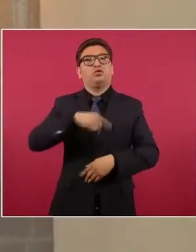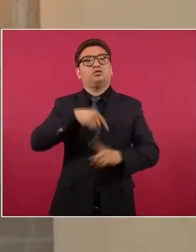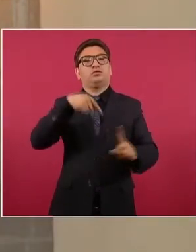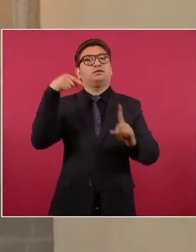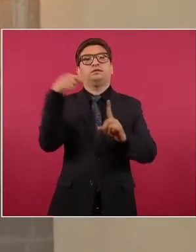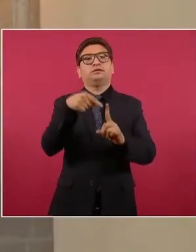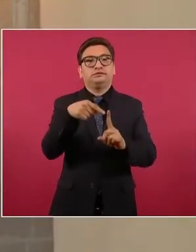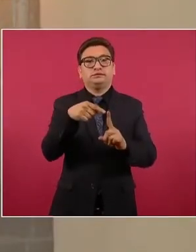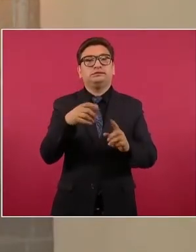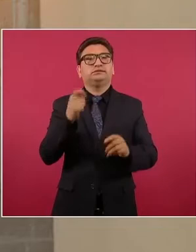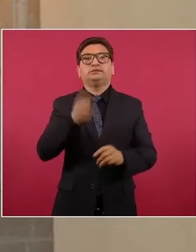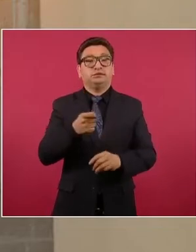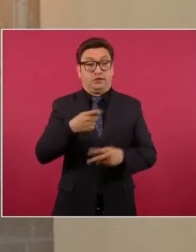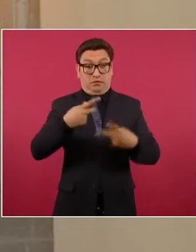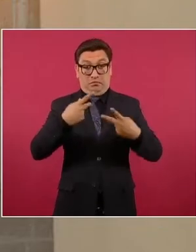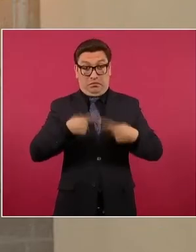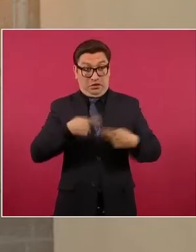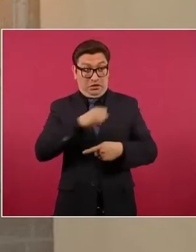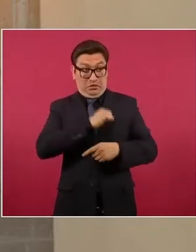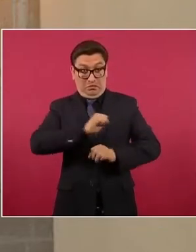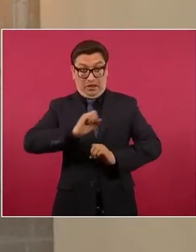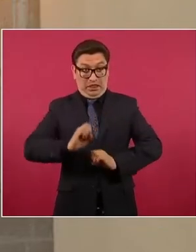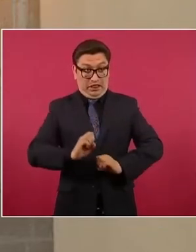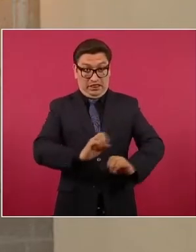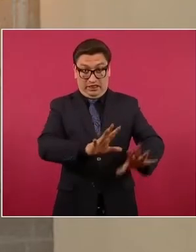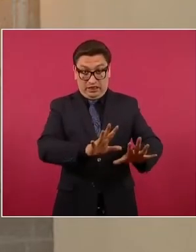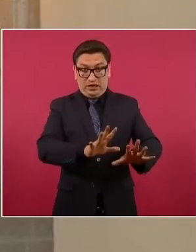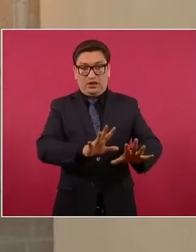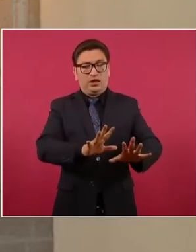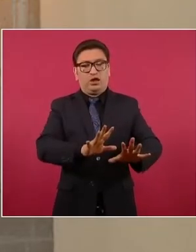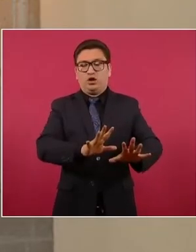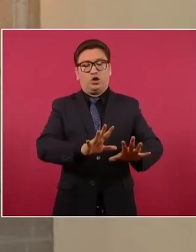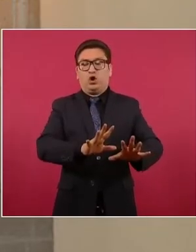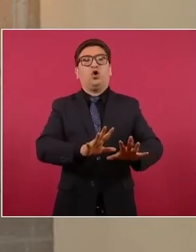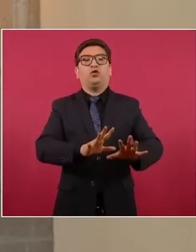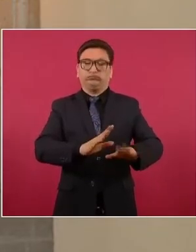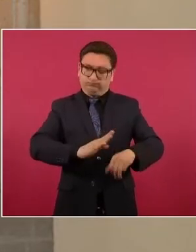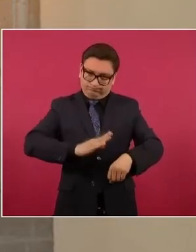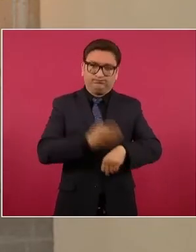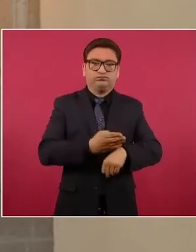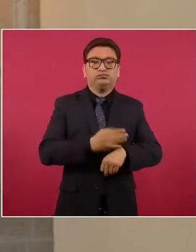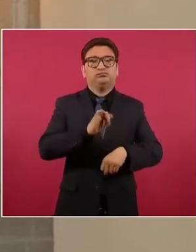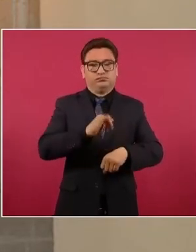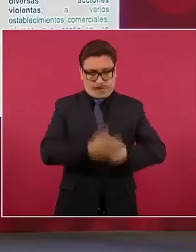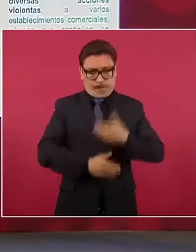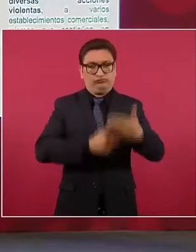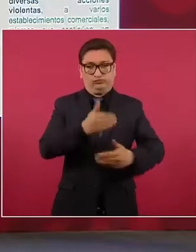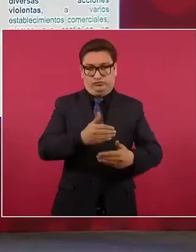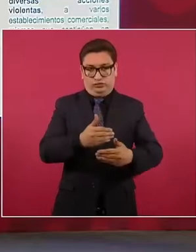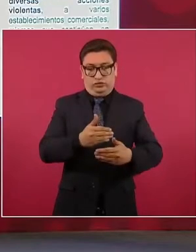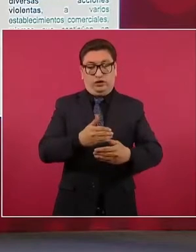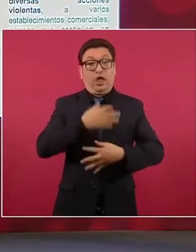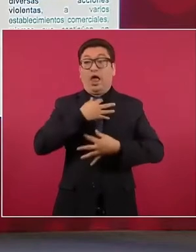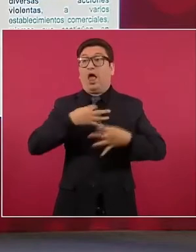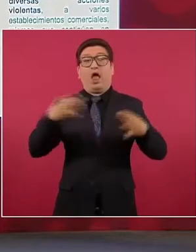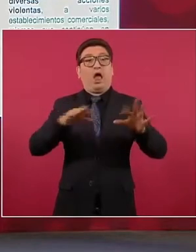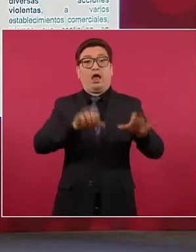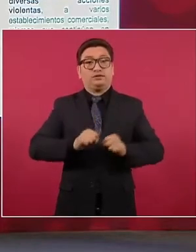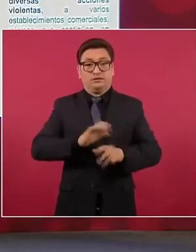impunidad no nada más es informar de las detenciones, sino darle seguimiento a los procesos penales,